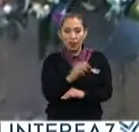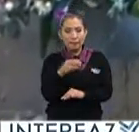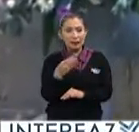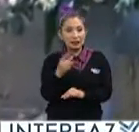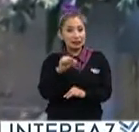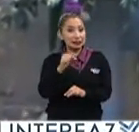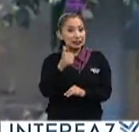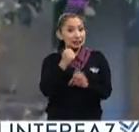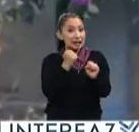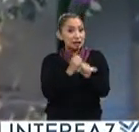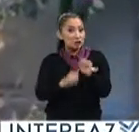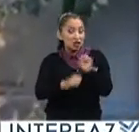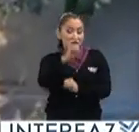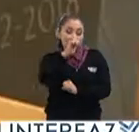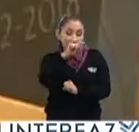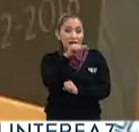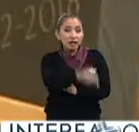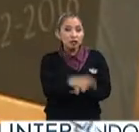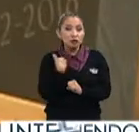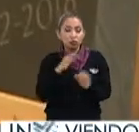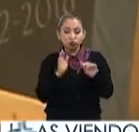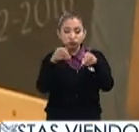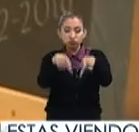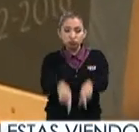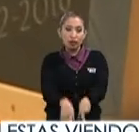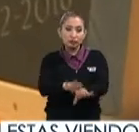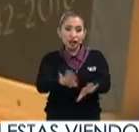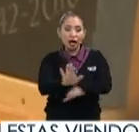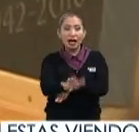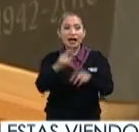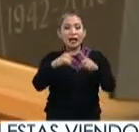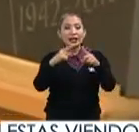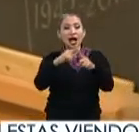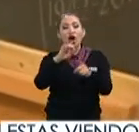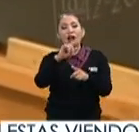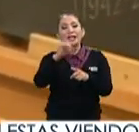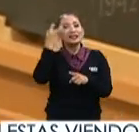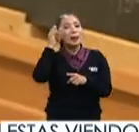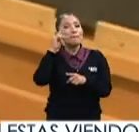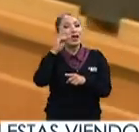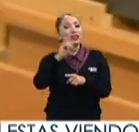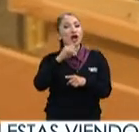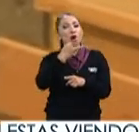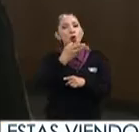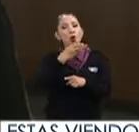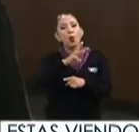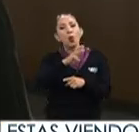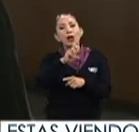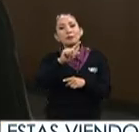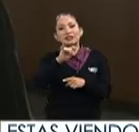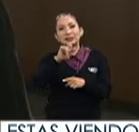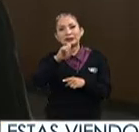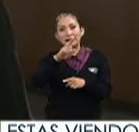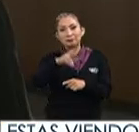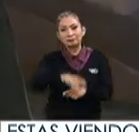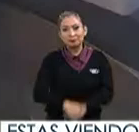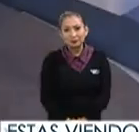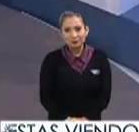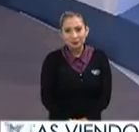a los 76 años de edad, y sus restos ahora descansan en la Iglesia Colegiata de San Pedro de Westminster.